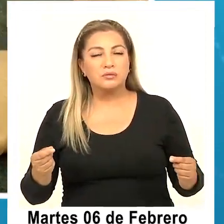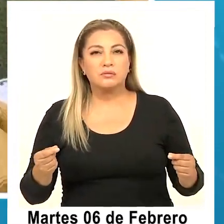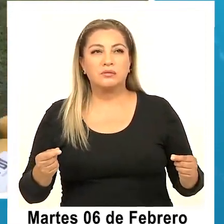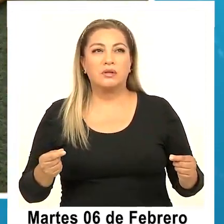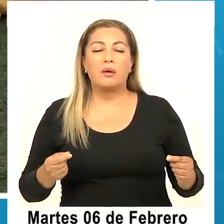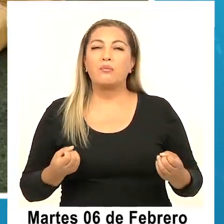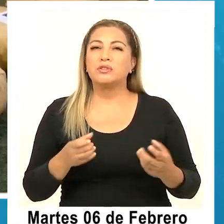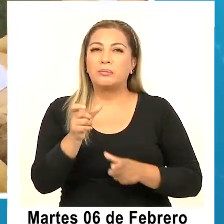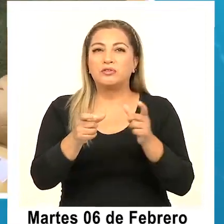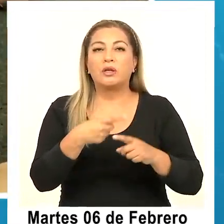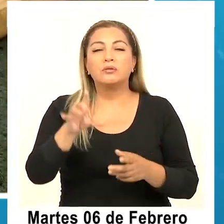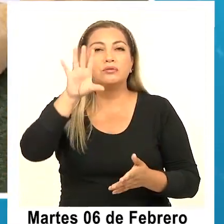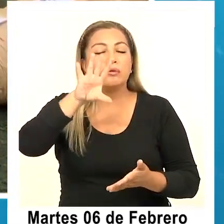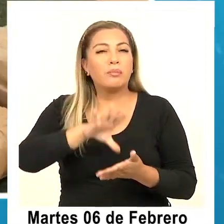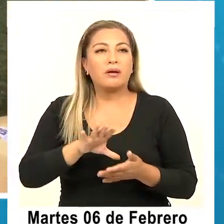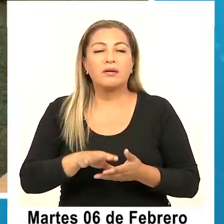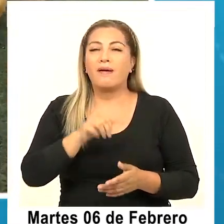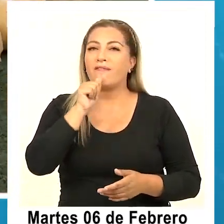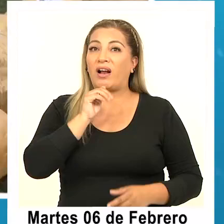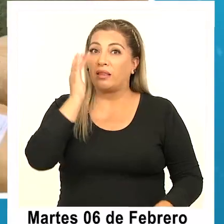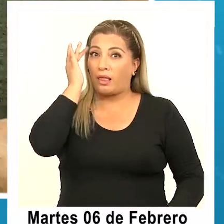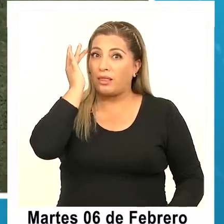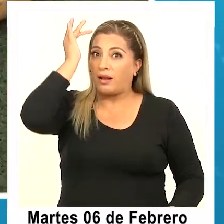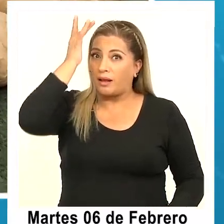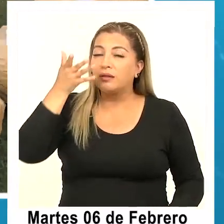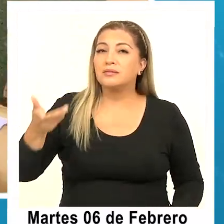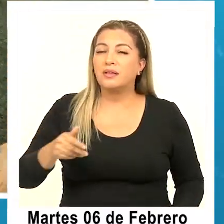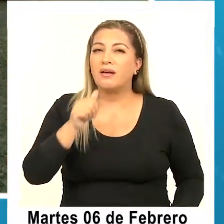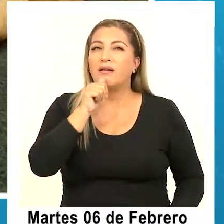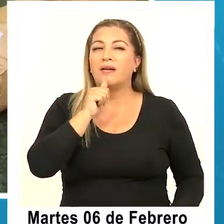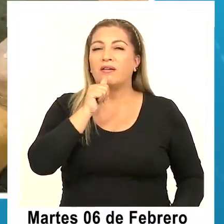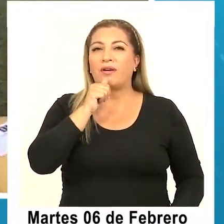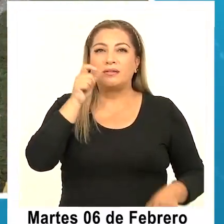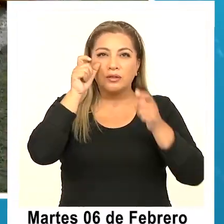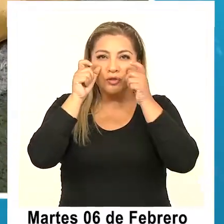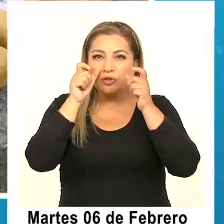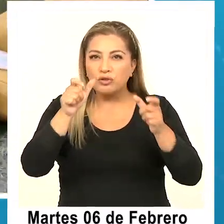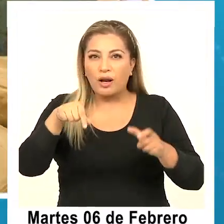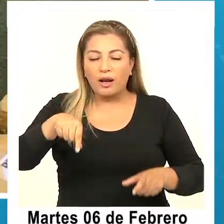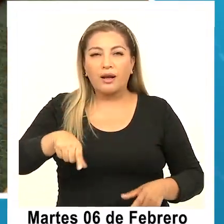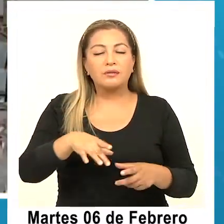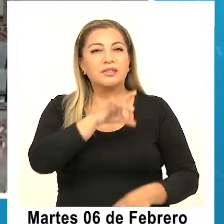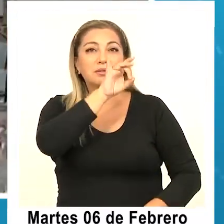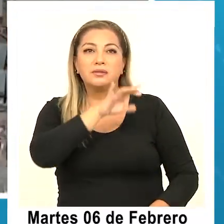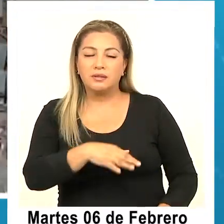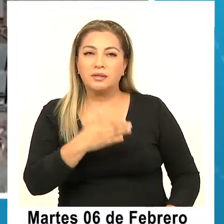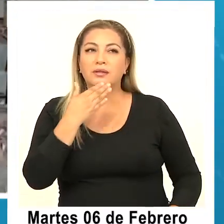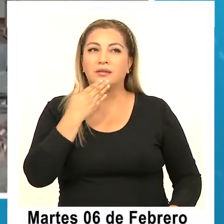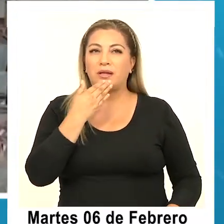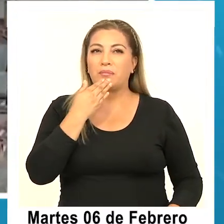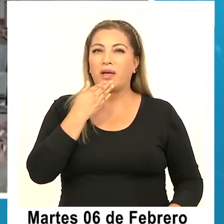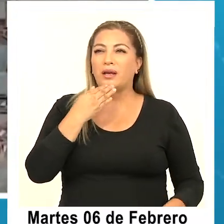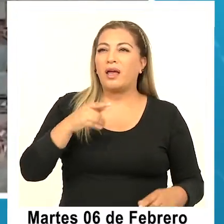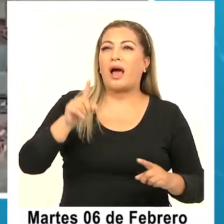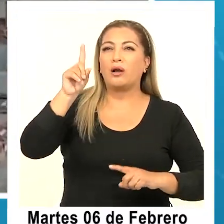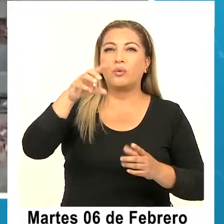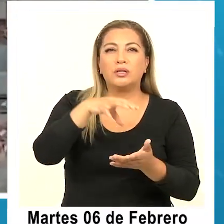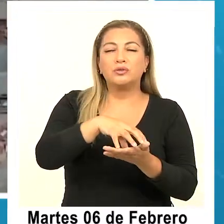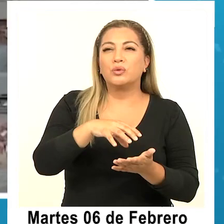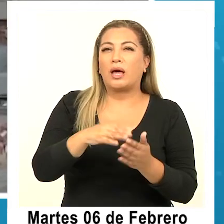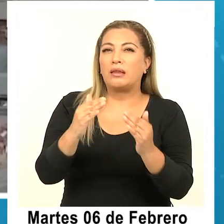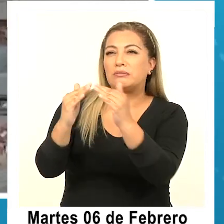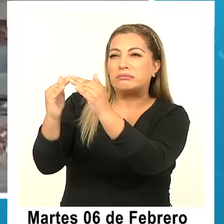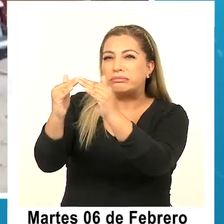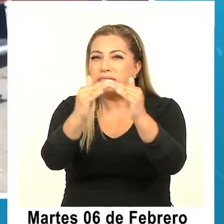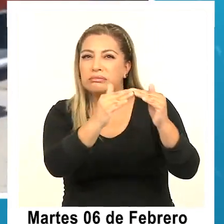flujo migratorio. Hay una falta de inteligencia también, una falta de vigilancia del territorio y también de los suburbios y de las ciudades, que